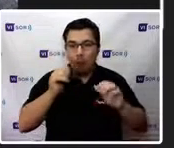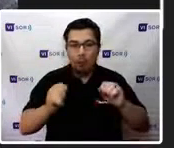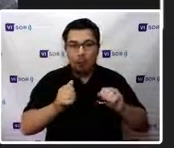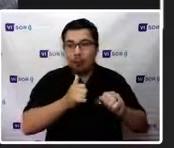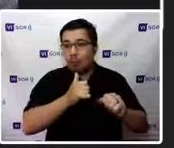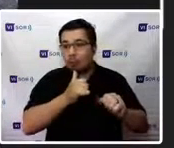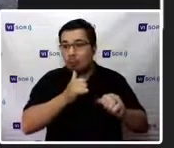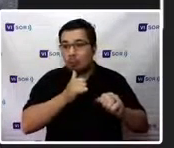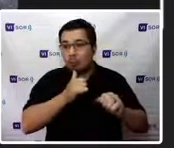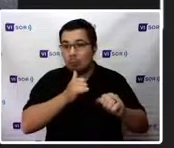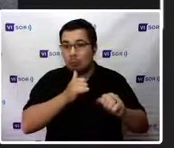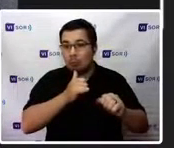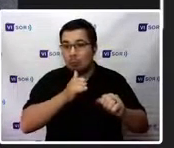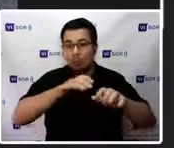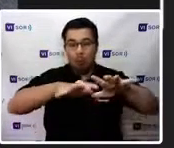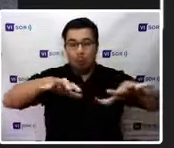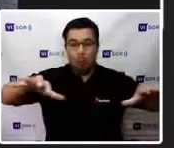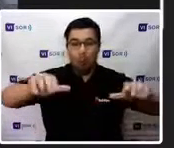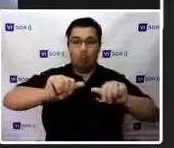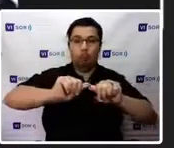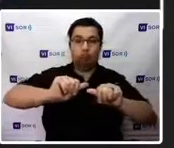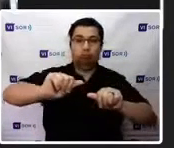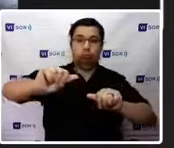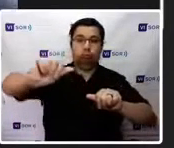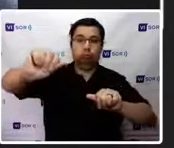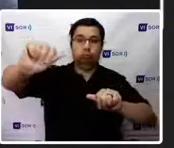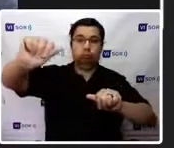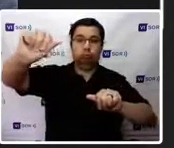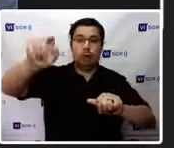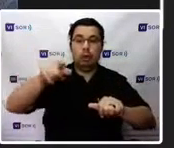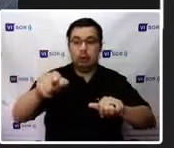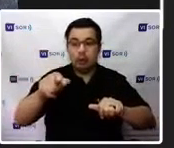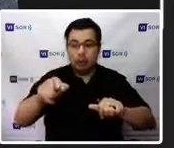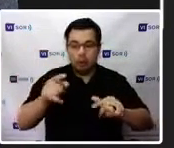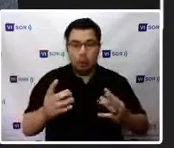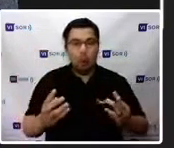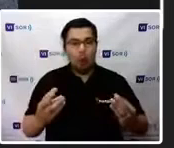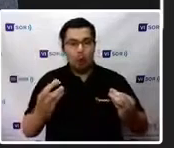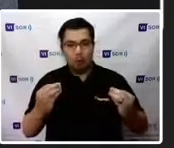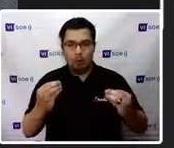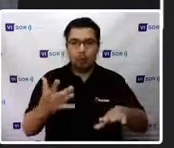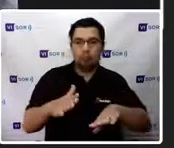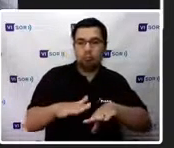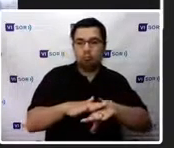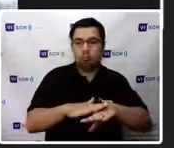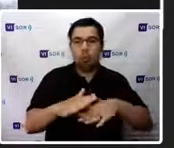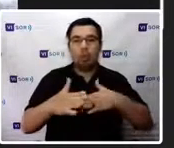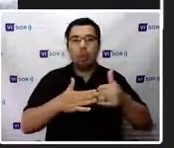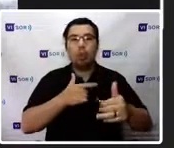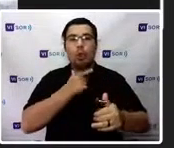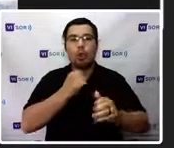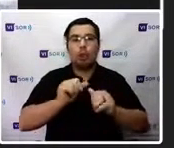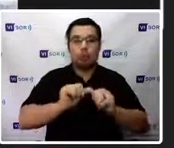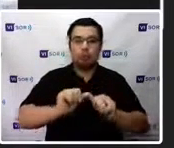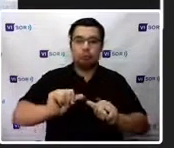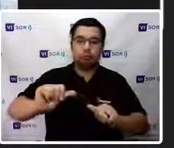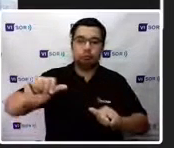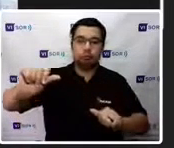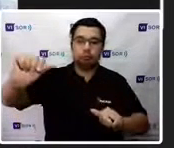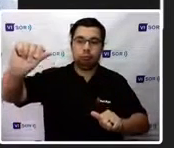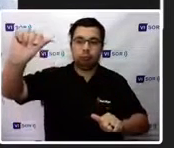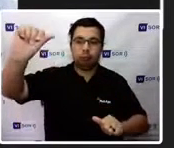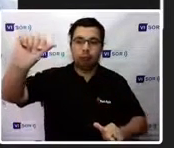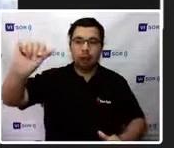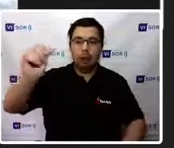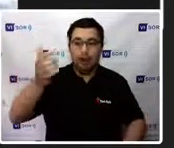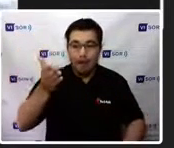tú tienes una buena disposición y una buena visualización de a dónde quieres llegar. Así que para mí ese terreno fue, me marcó mucho, digamos, me